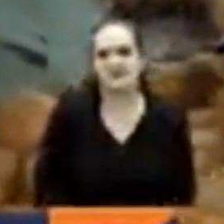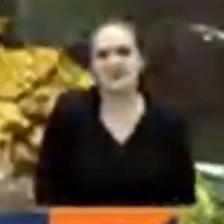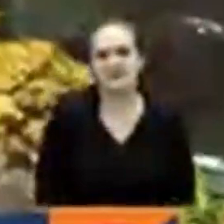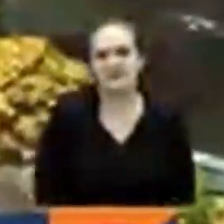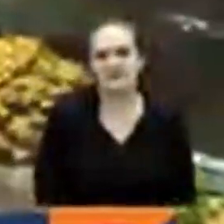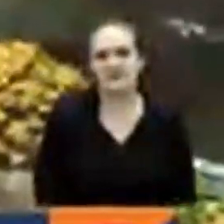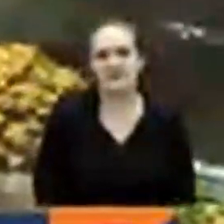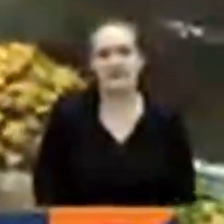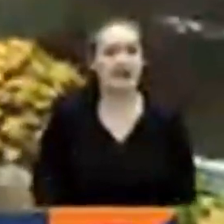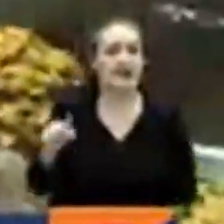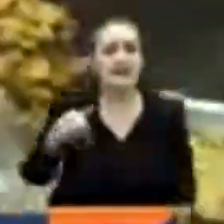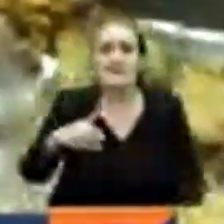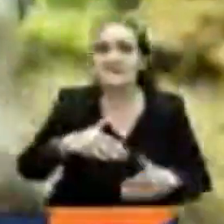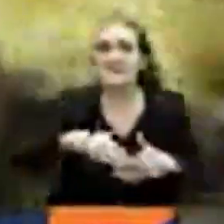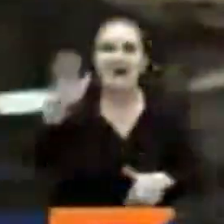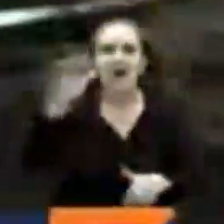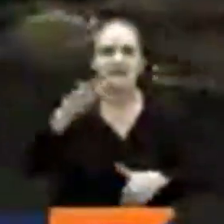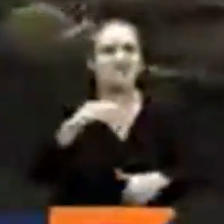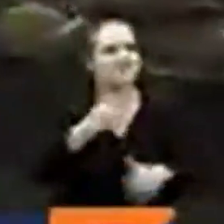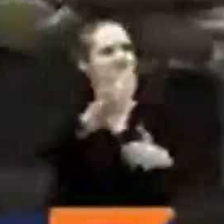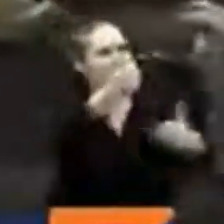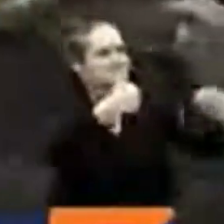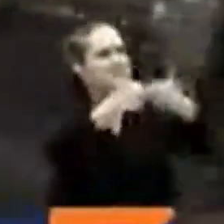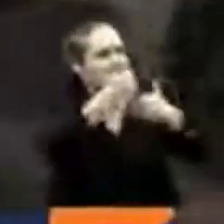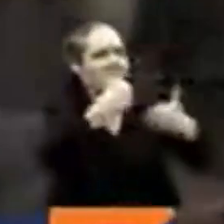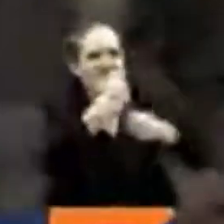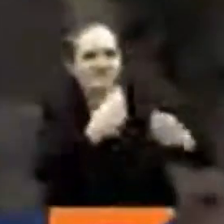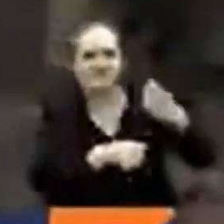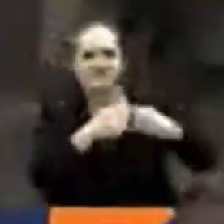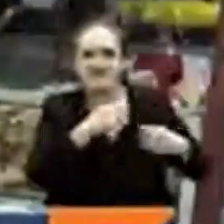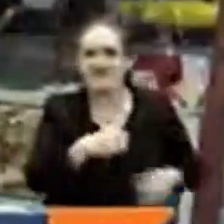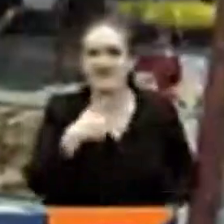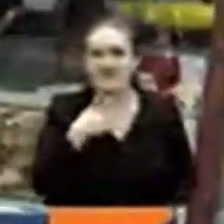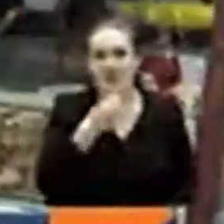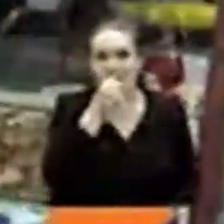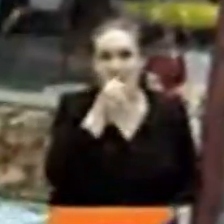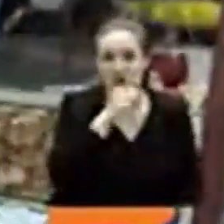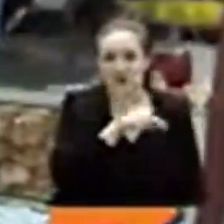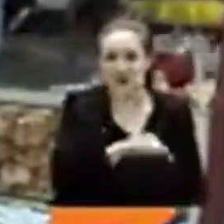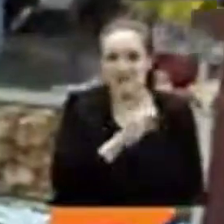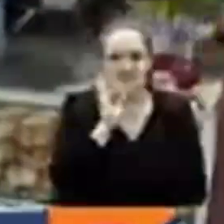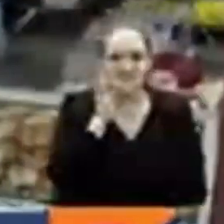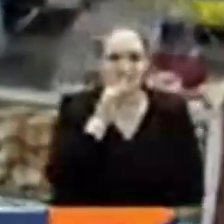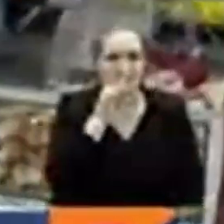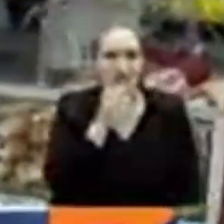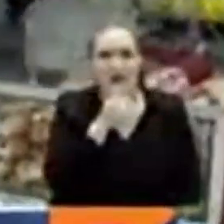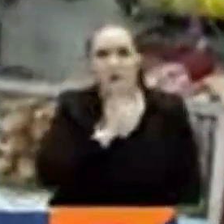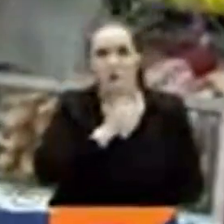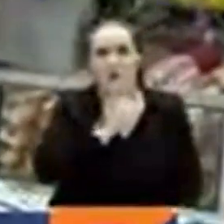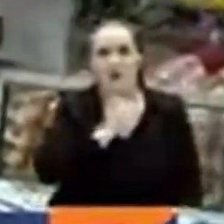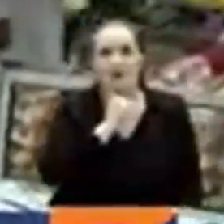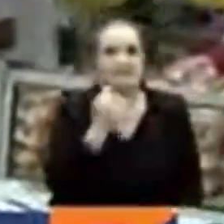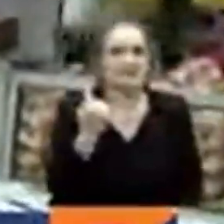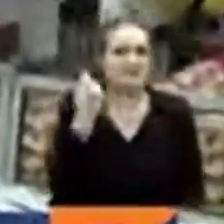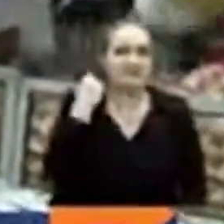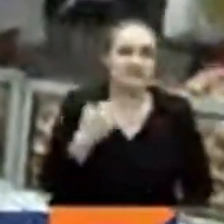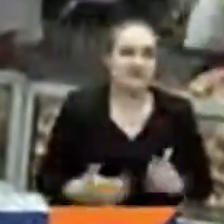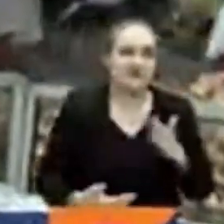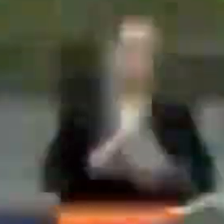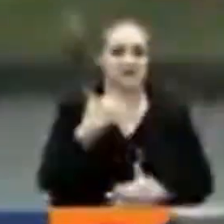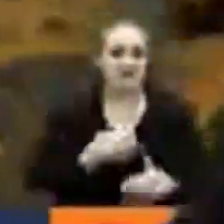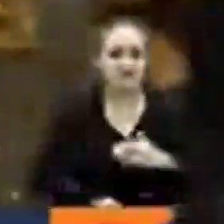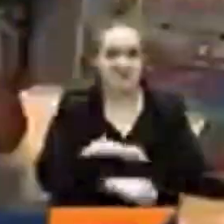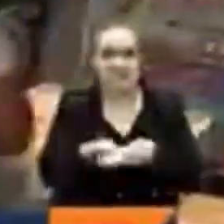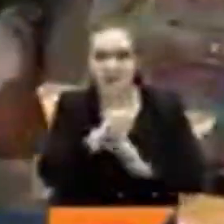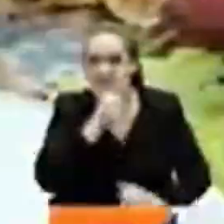Aunque aquí es donde mejor trata a sus comensales. Sí, me vine pues a comer una pelanguita ahí para aguantar ahí el